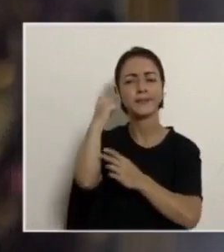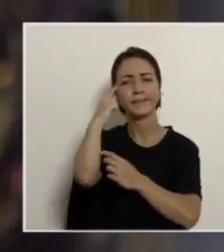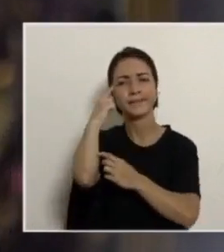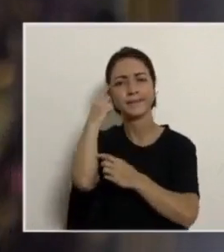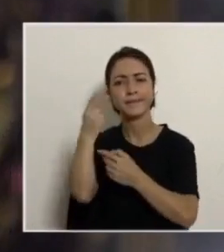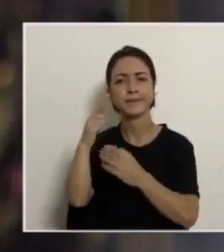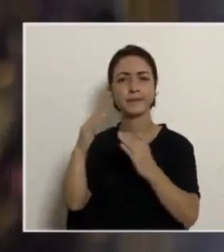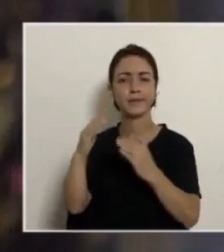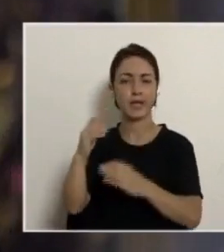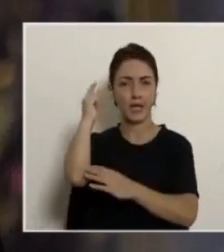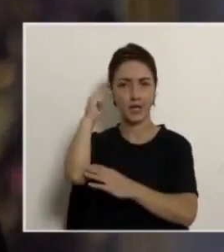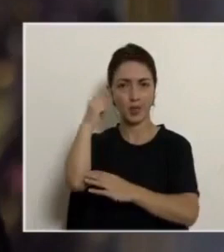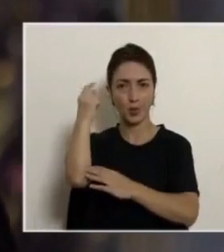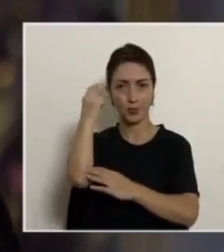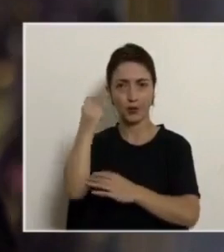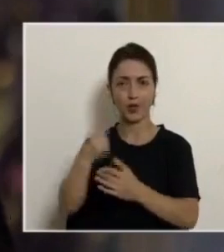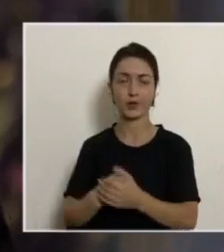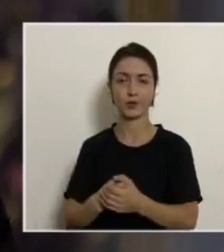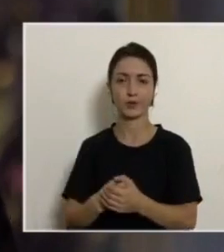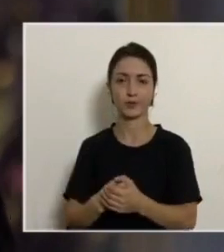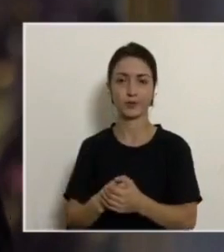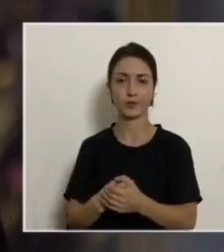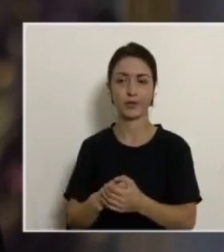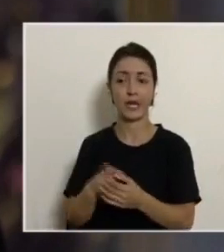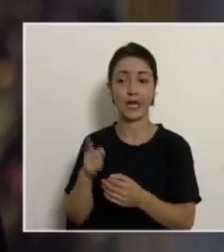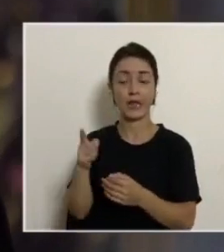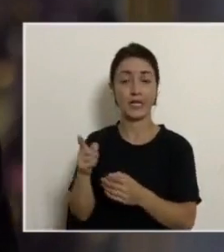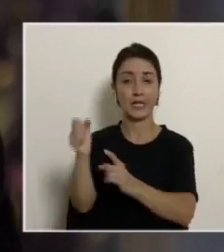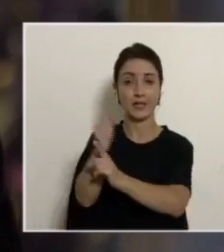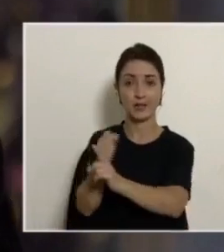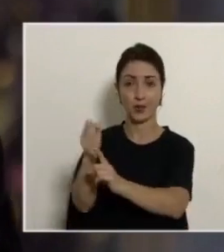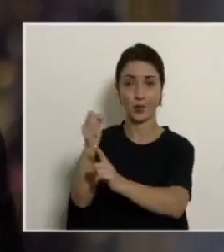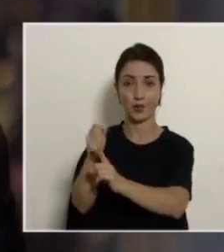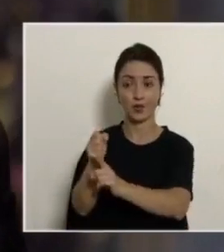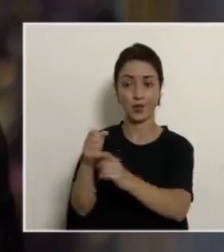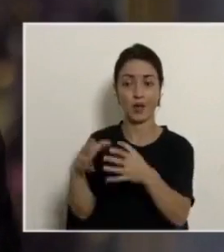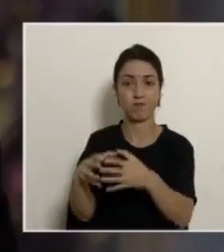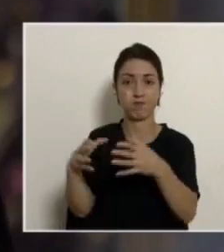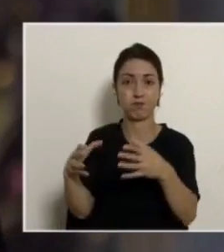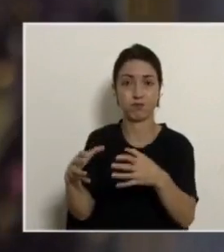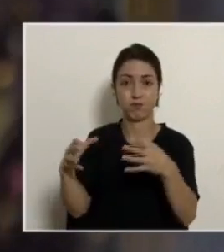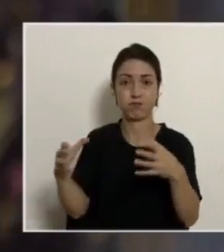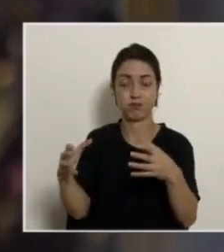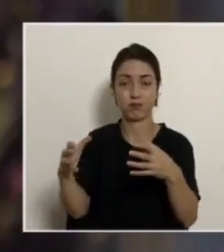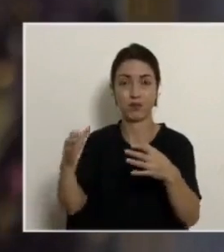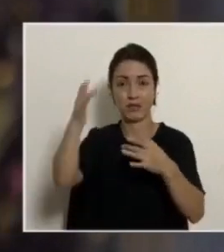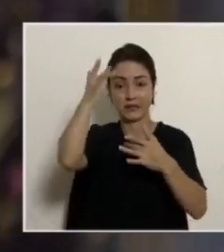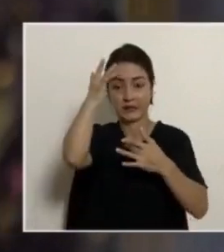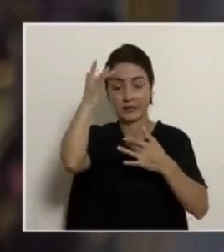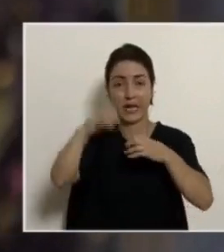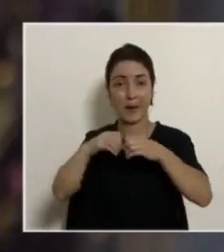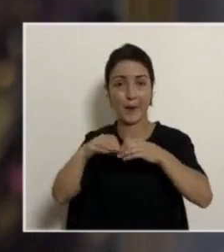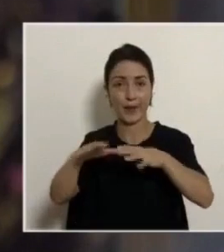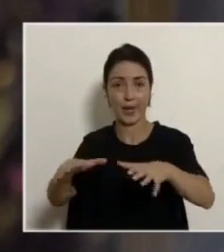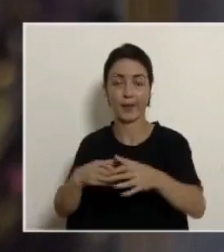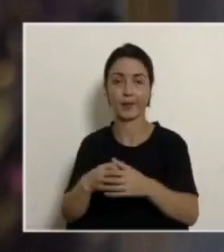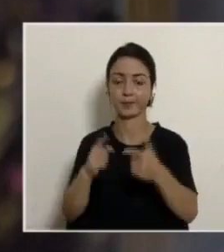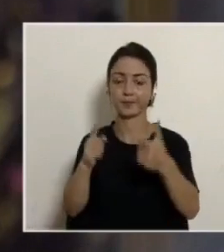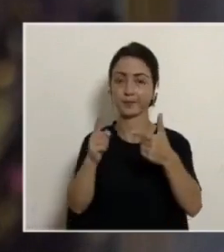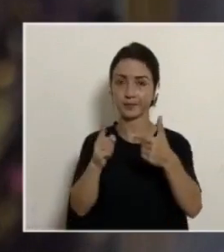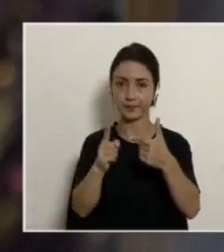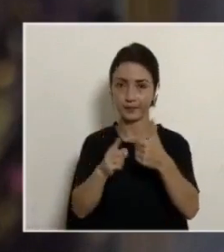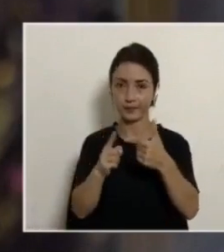de gobierno ante la magnitud del avance de la pandemia? Segundo,